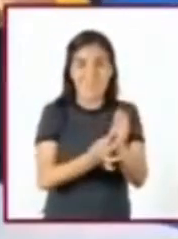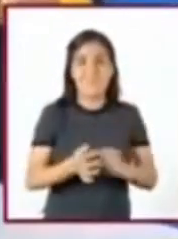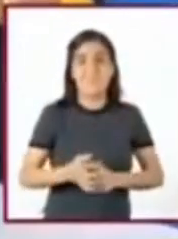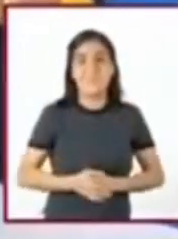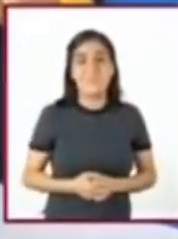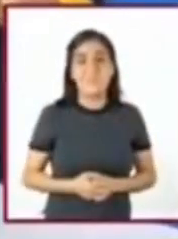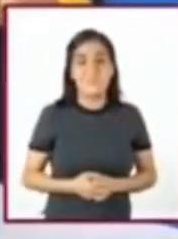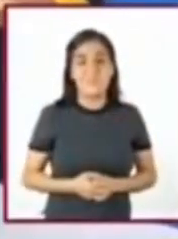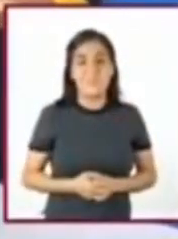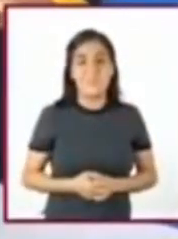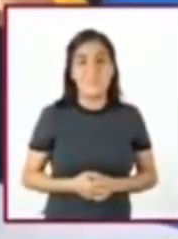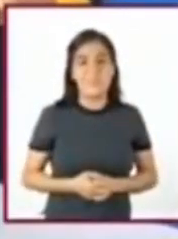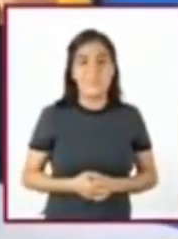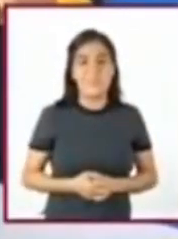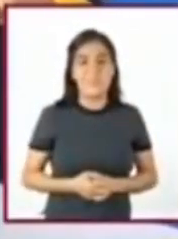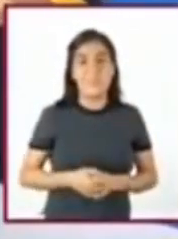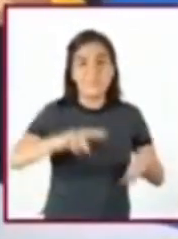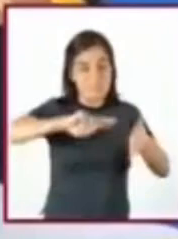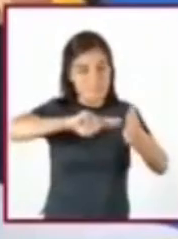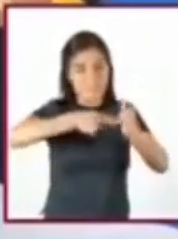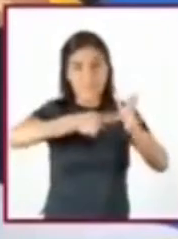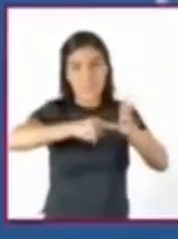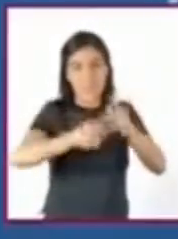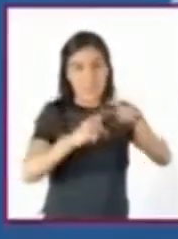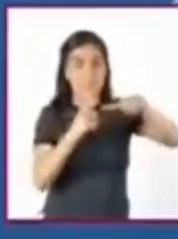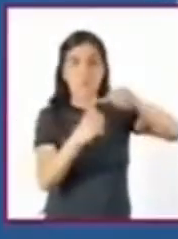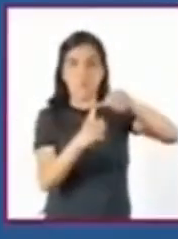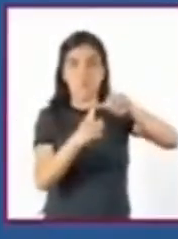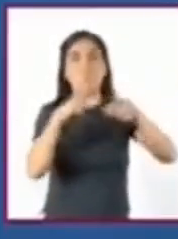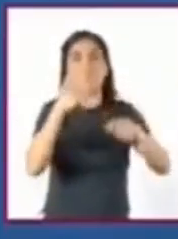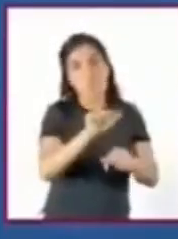un destornillador en cruz y uno plano.